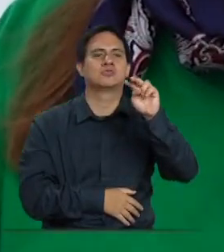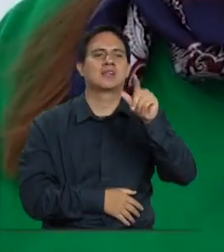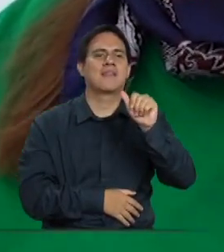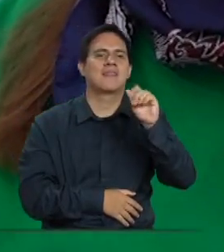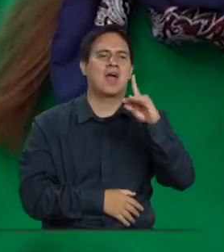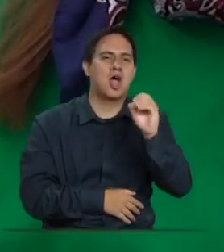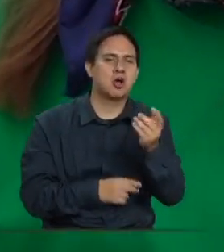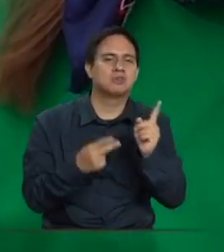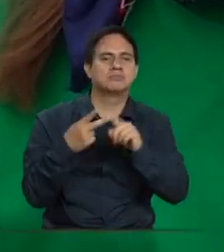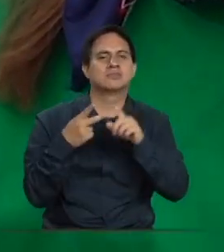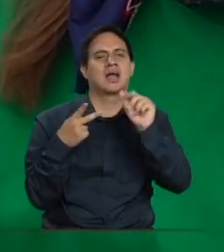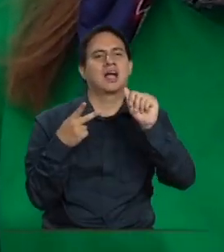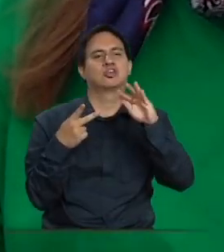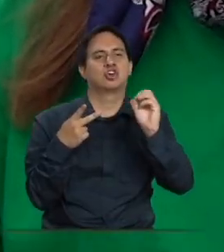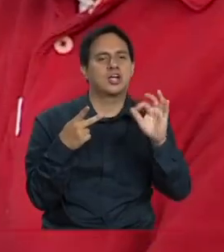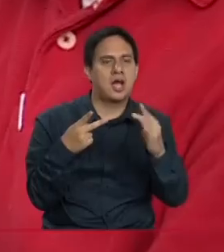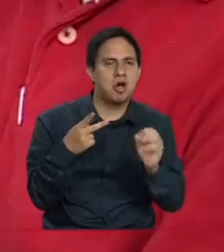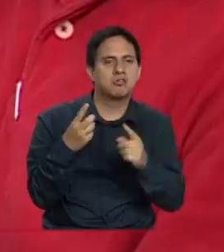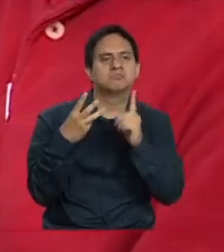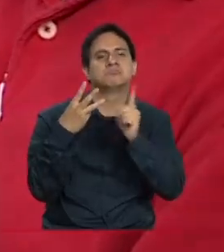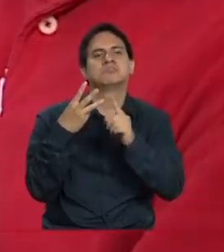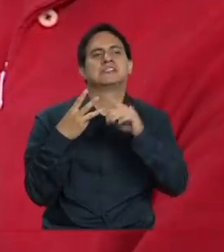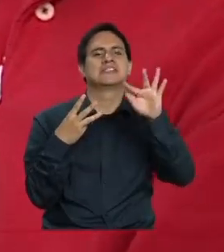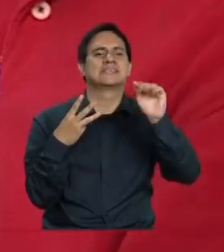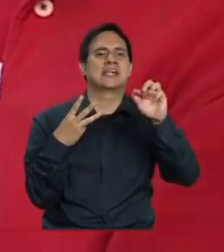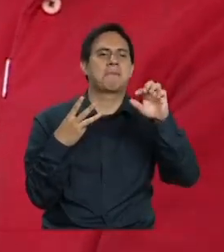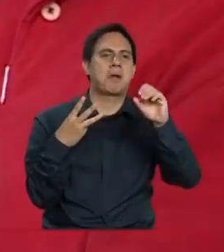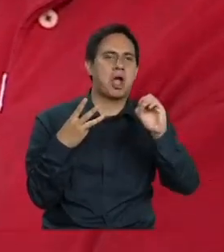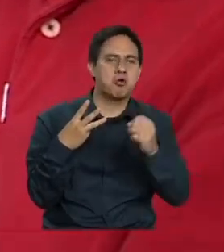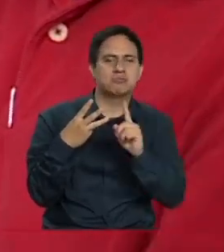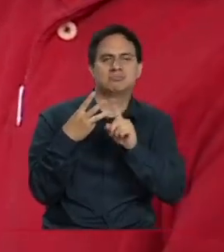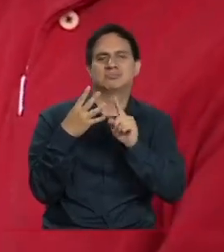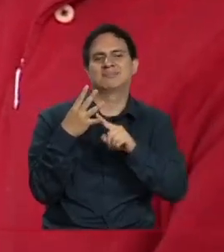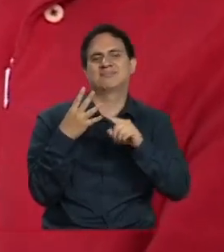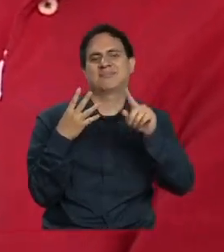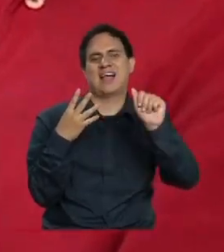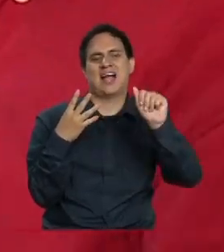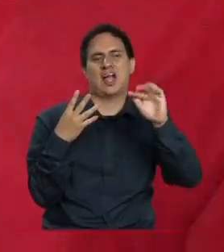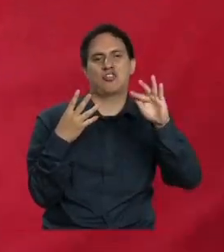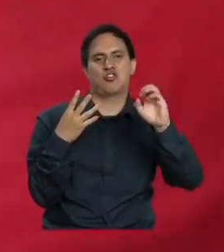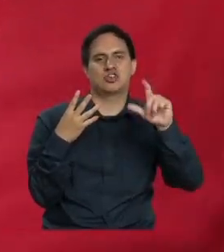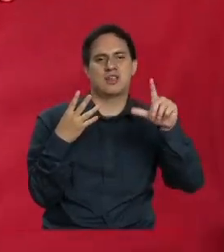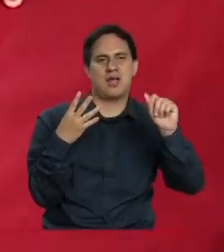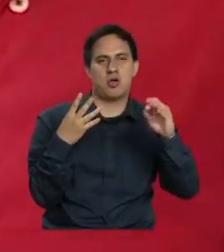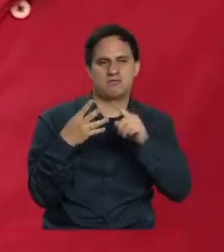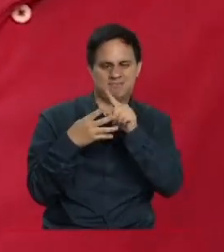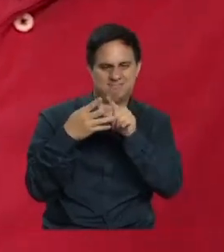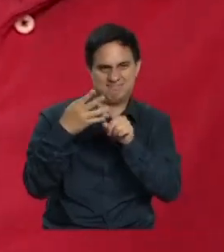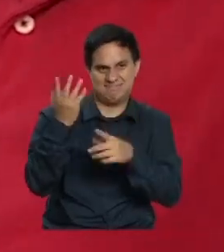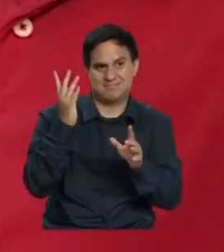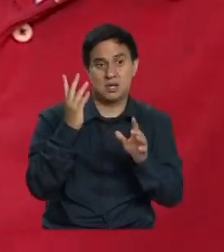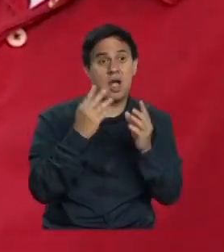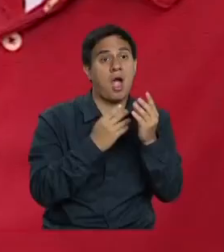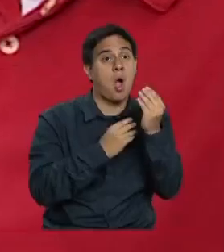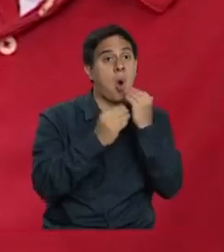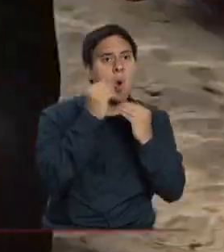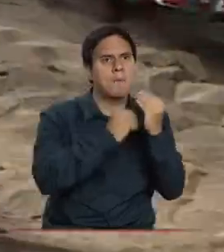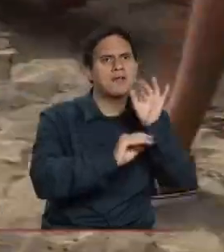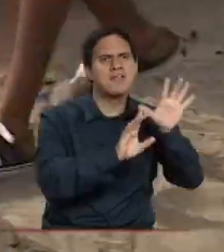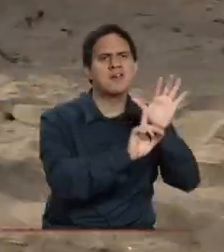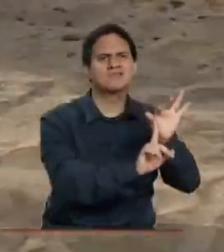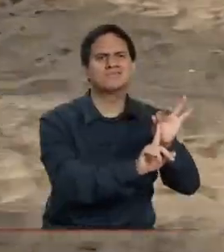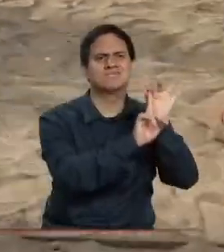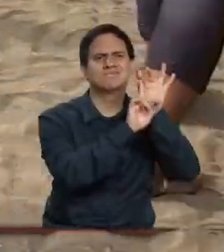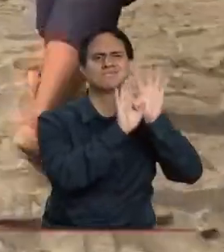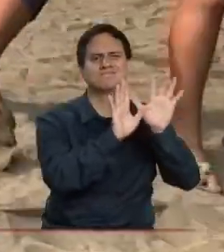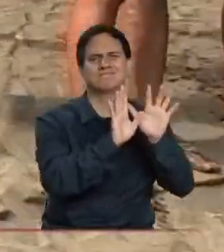Panda los en cocao el tapao sí que son platos que ya ya se están perdiendo pero uno de los